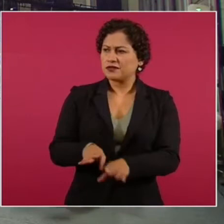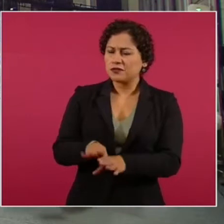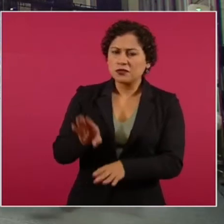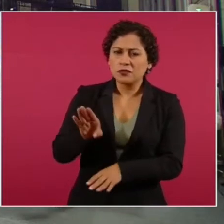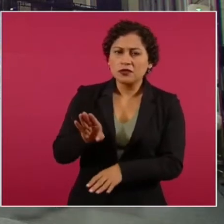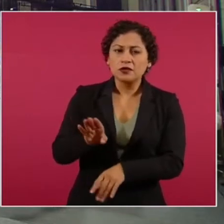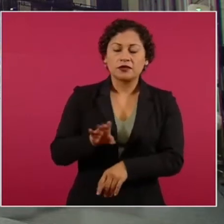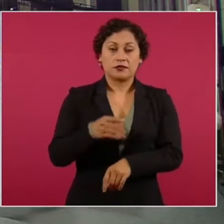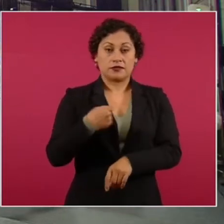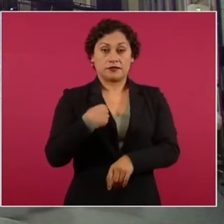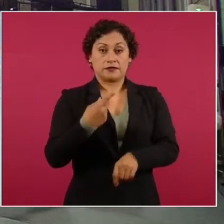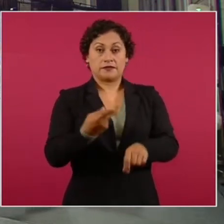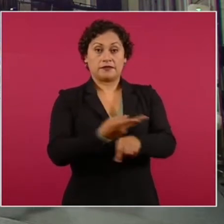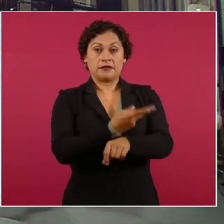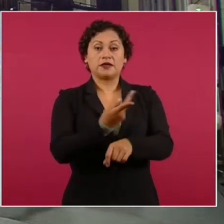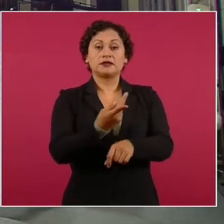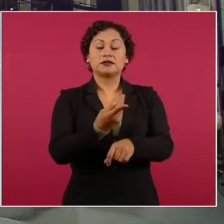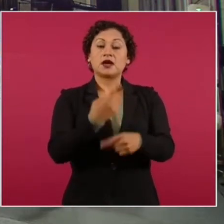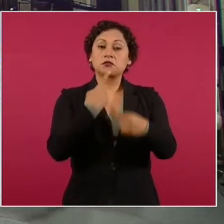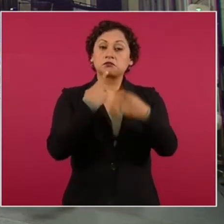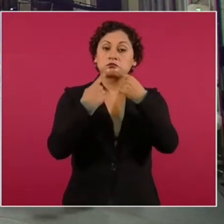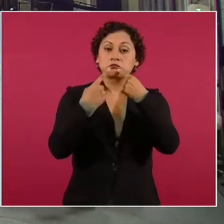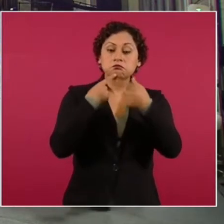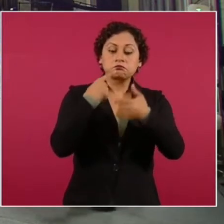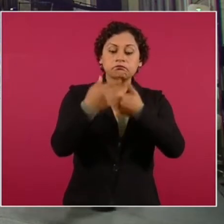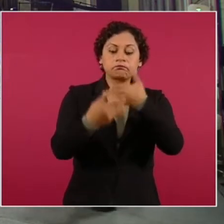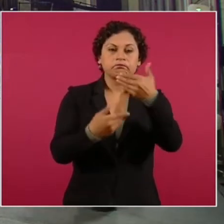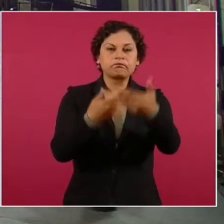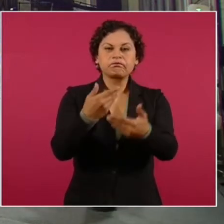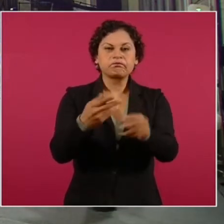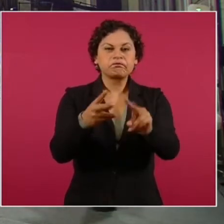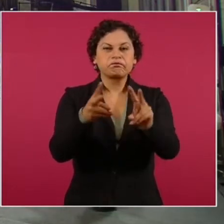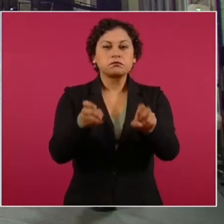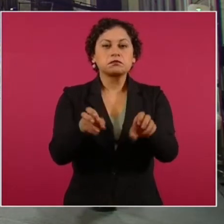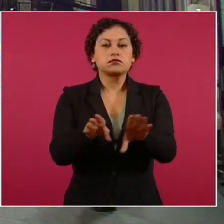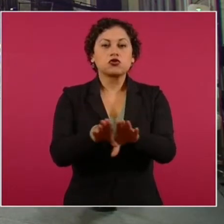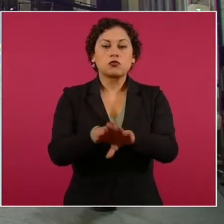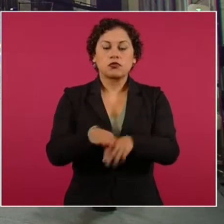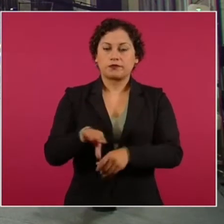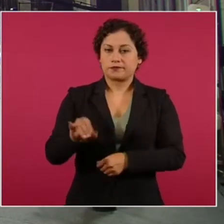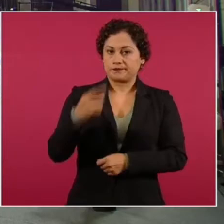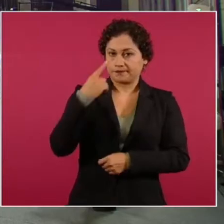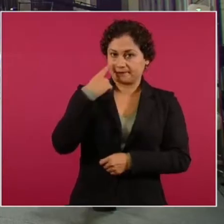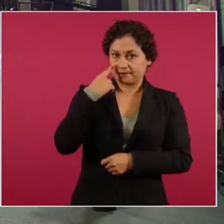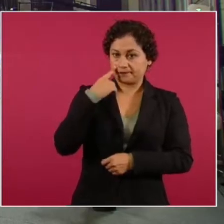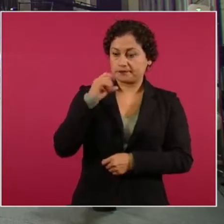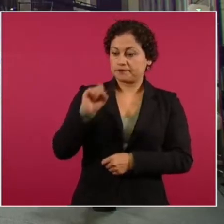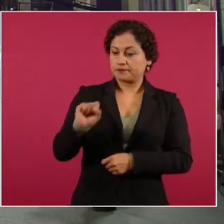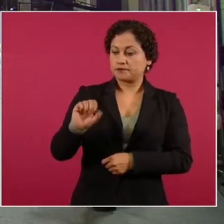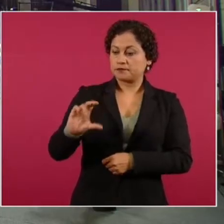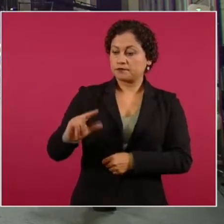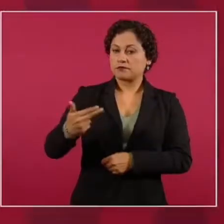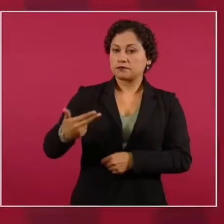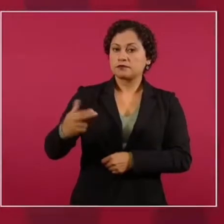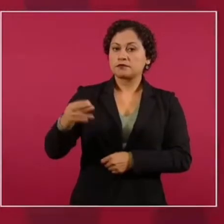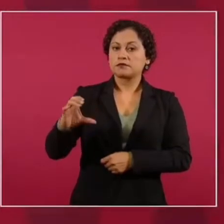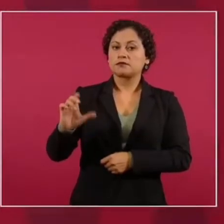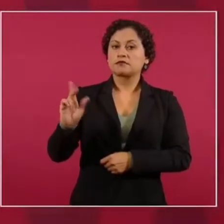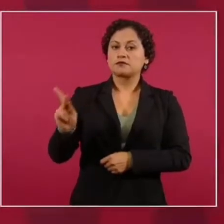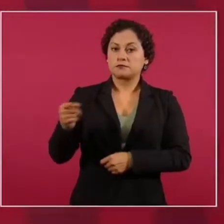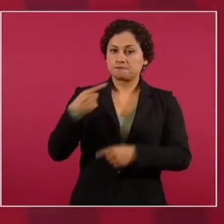es el estatus de la negociación sobre este punto en Gobernación? Hacienda está trabajando en eso. Ya